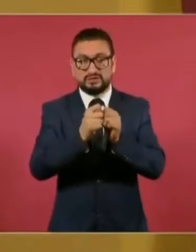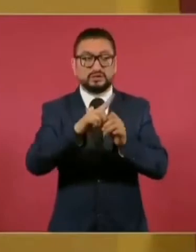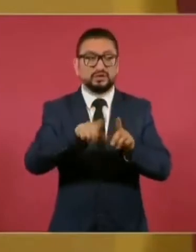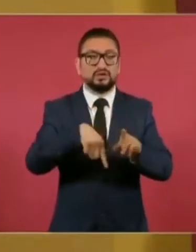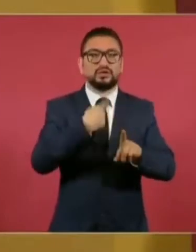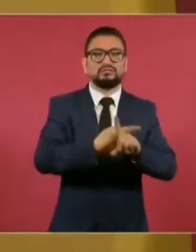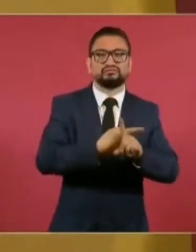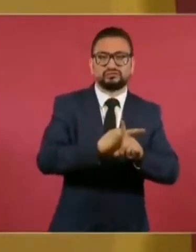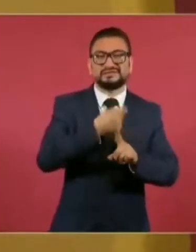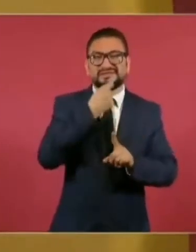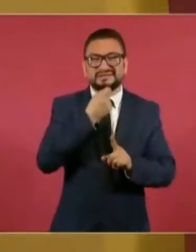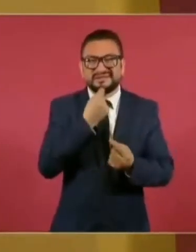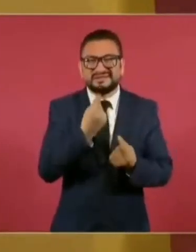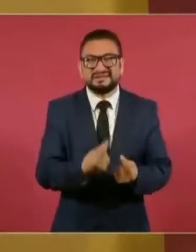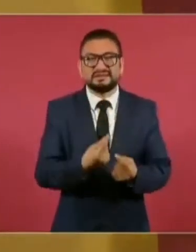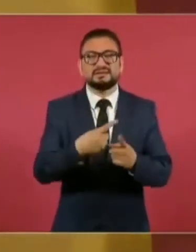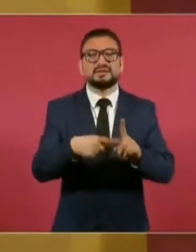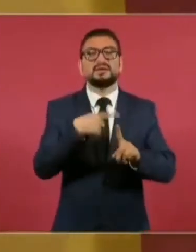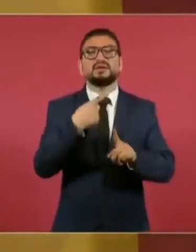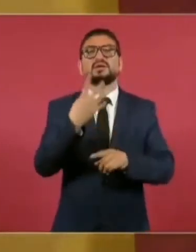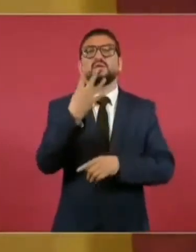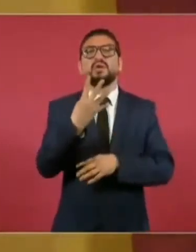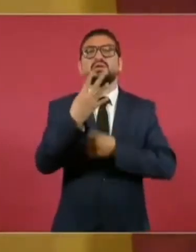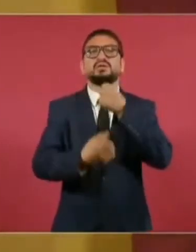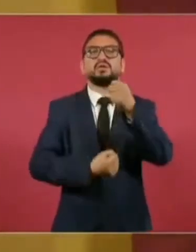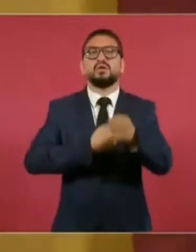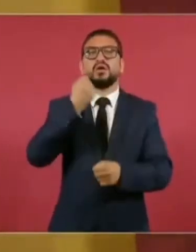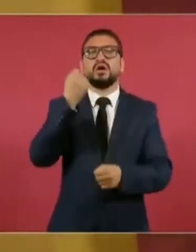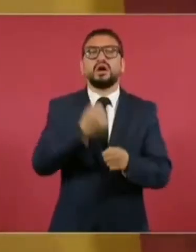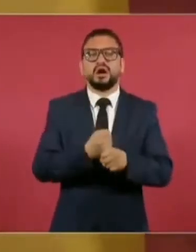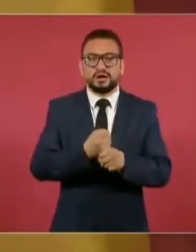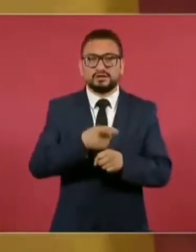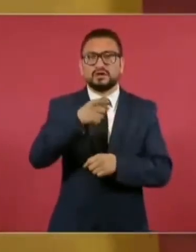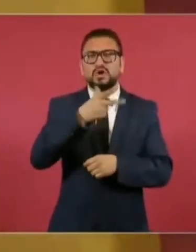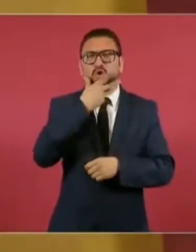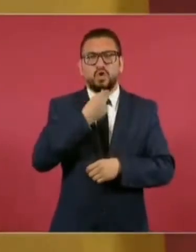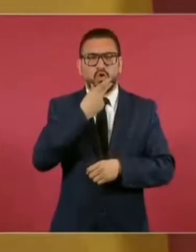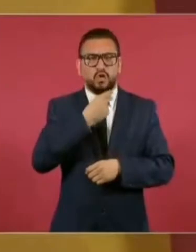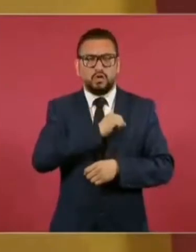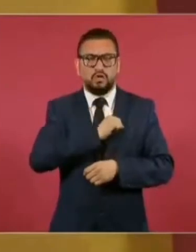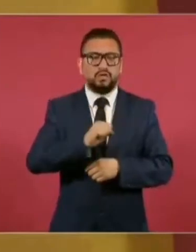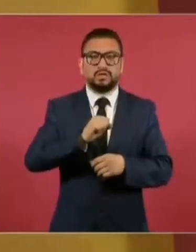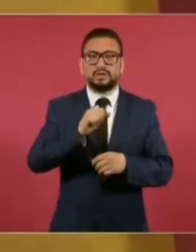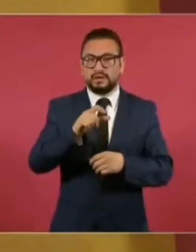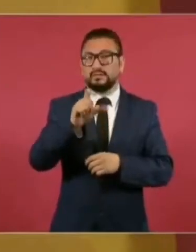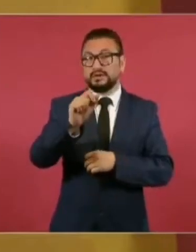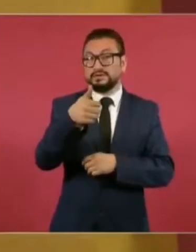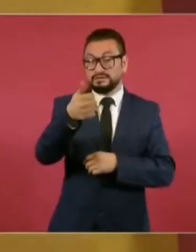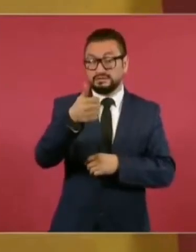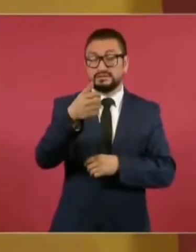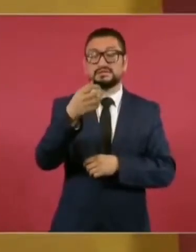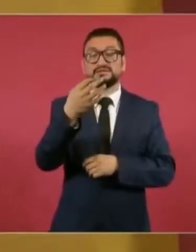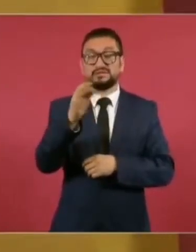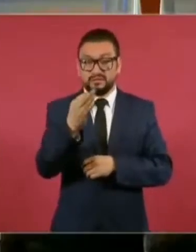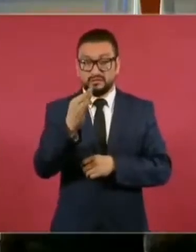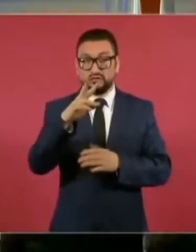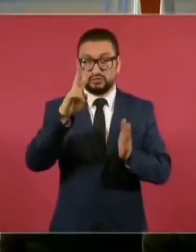de una niñita que tenía 4 años de edad, ocurrido el 26 de febrero